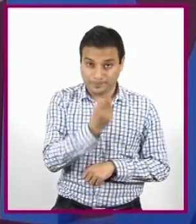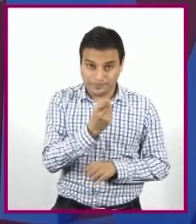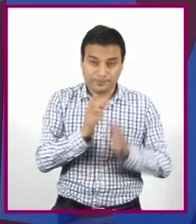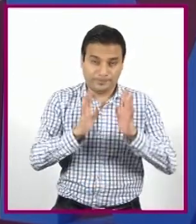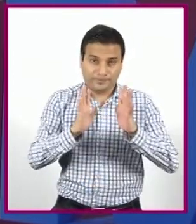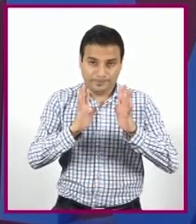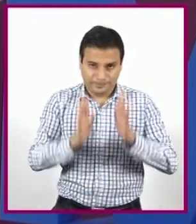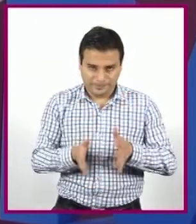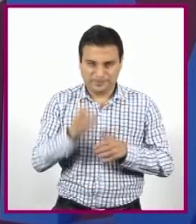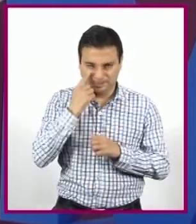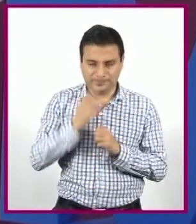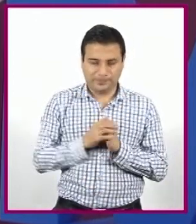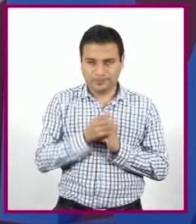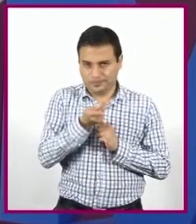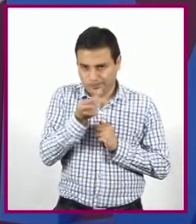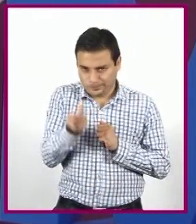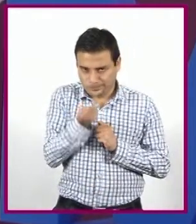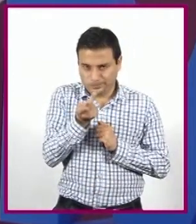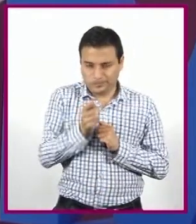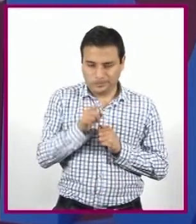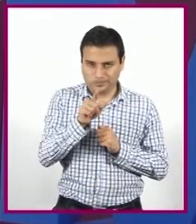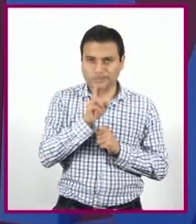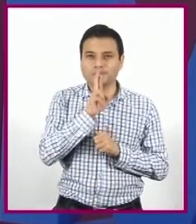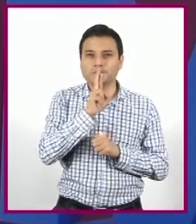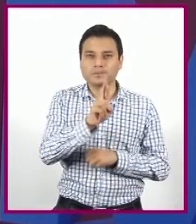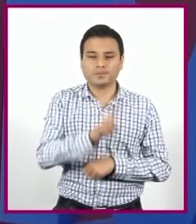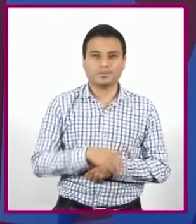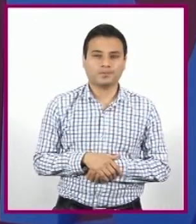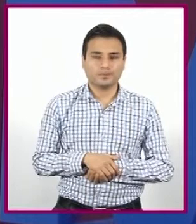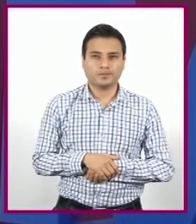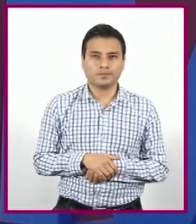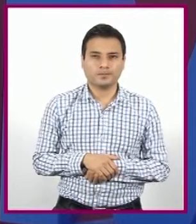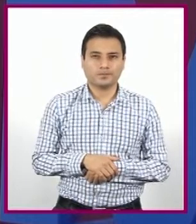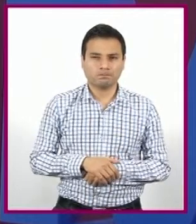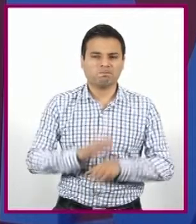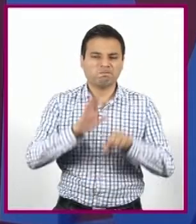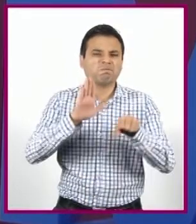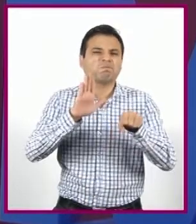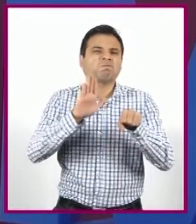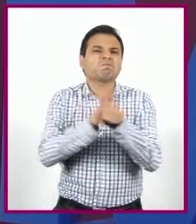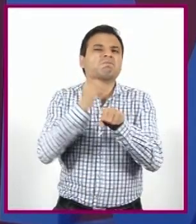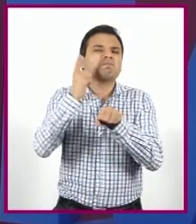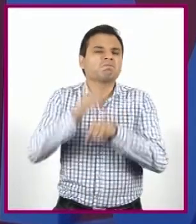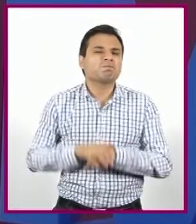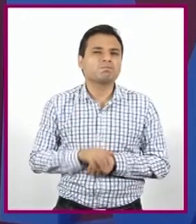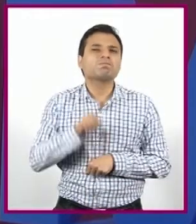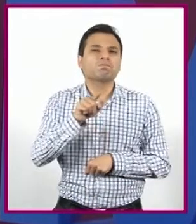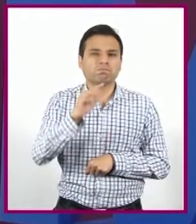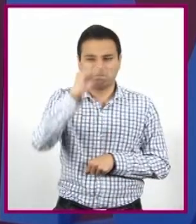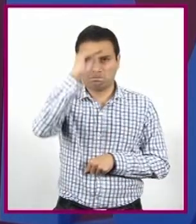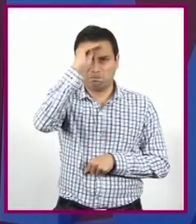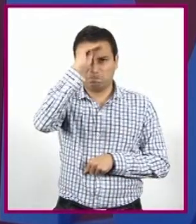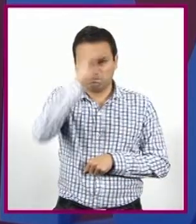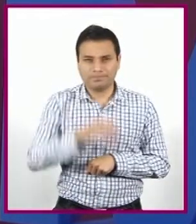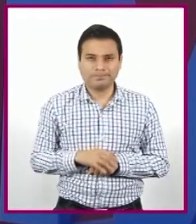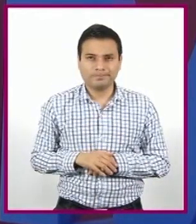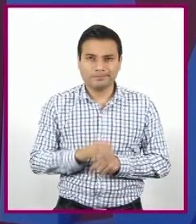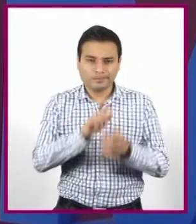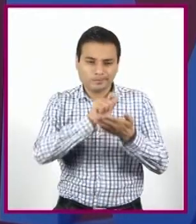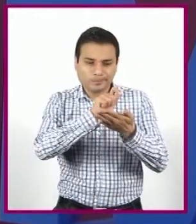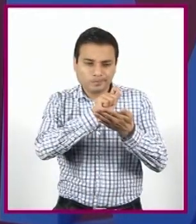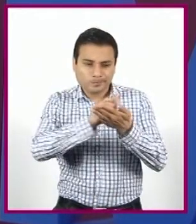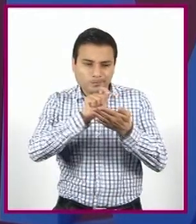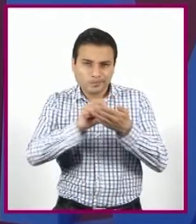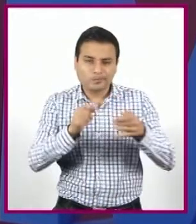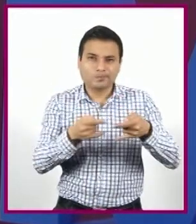que respondan la siguiente pregunta. ¿Por qué creen que es importante reflexionar sobre la organización gráfica de